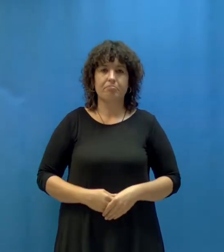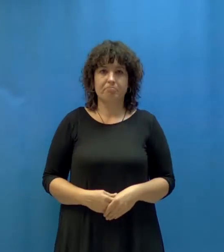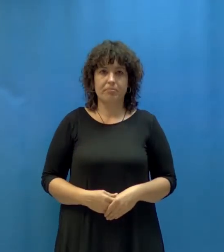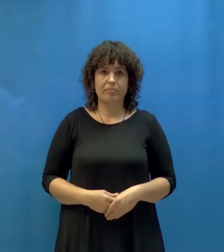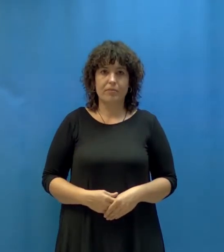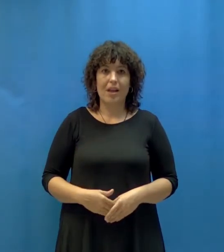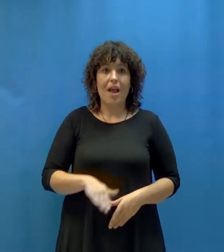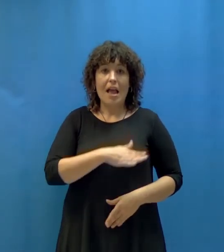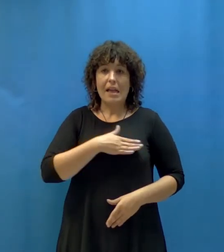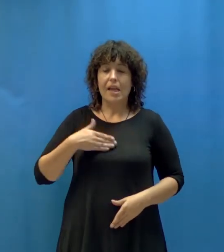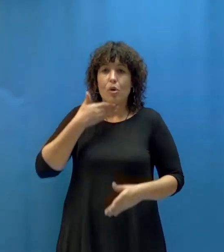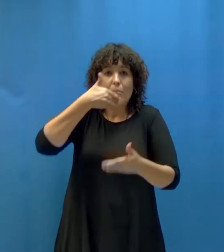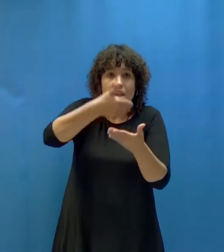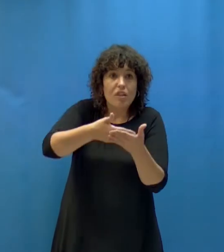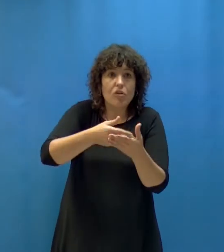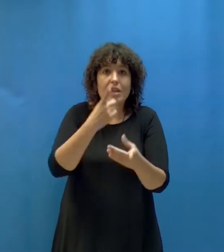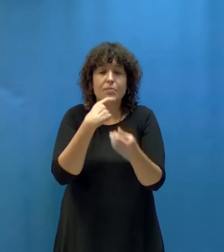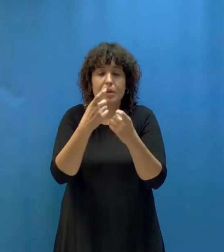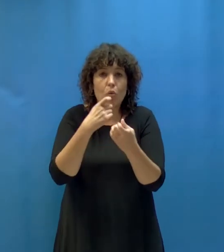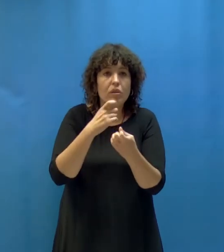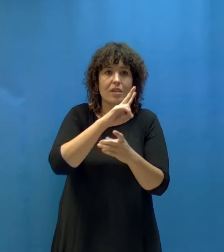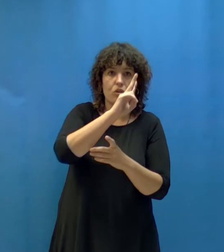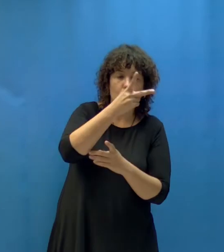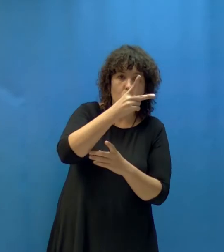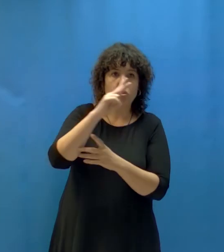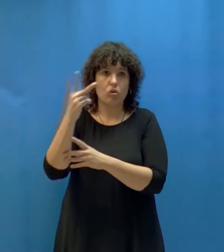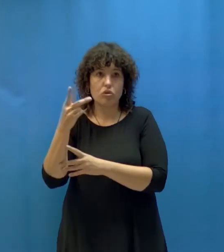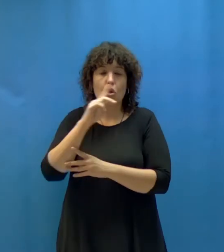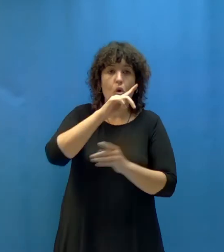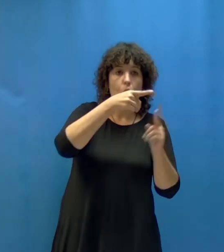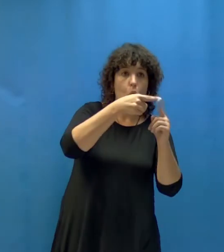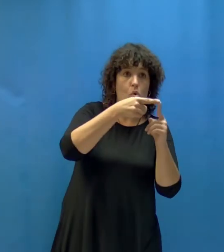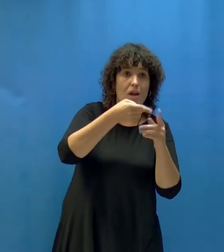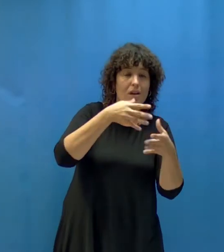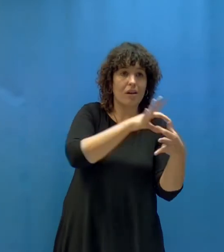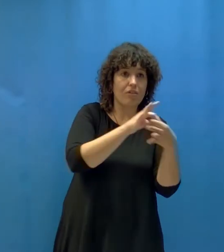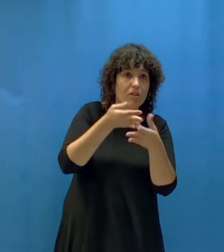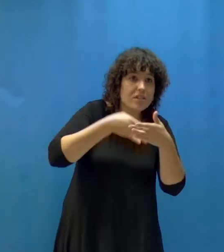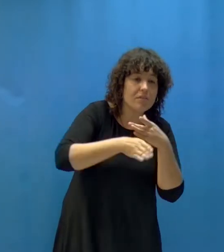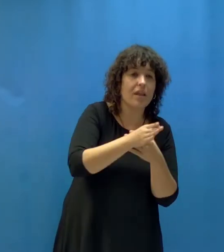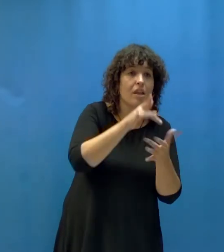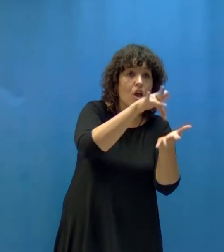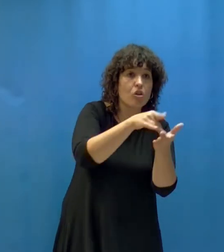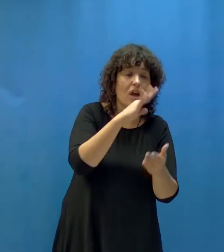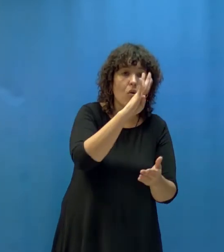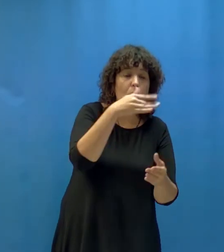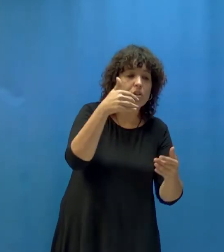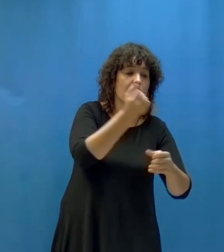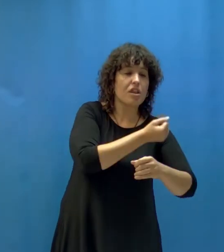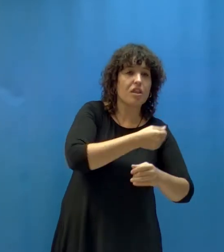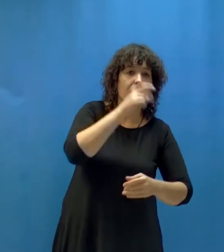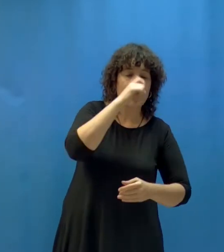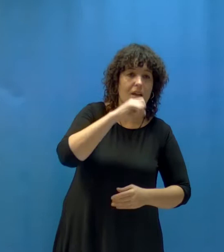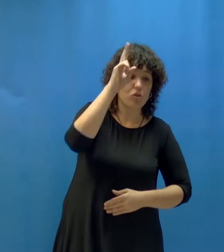Volia fer dos preguntes. Una és d'accessibilitat. S'aproxima el 4 de desembre de 2017, data